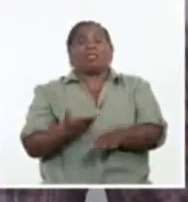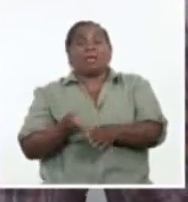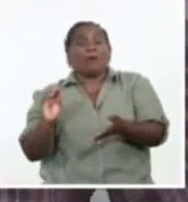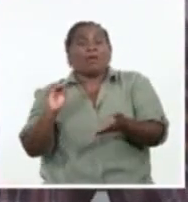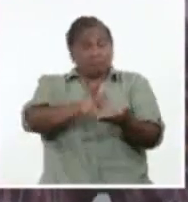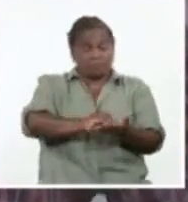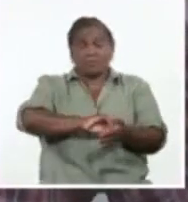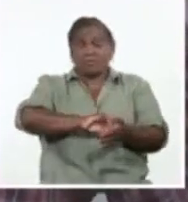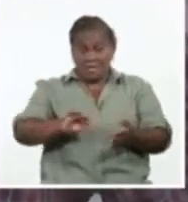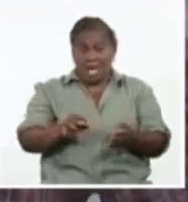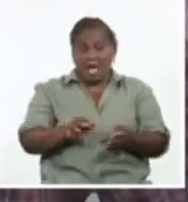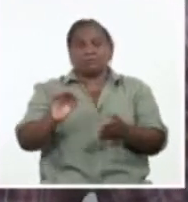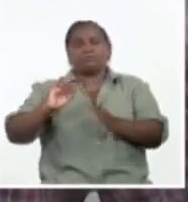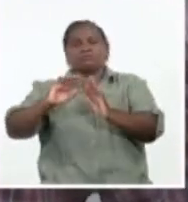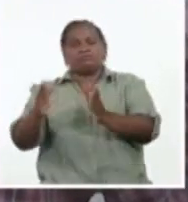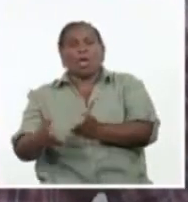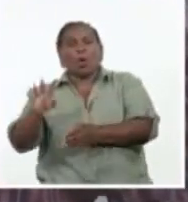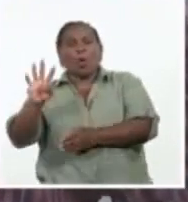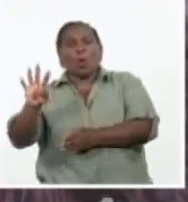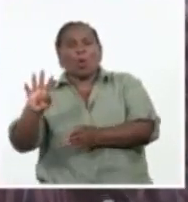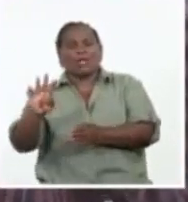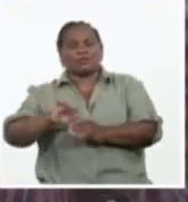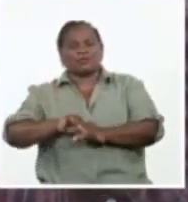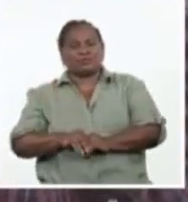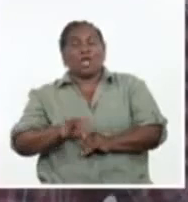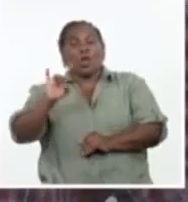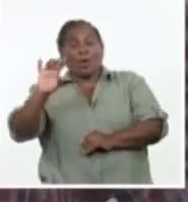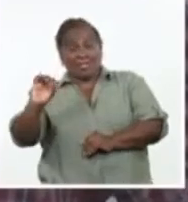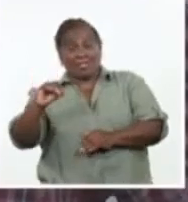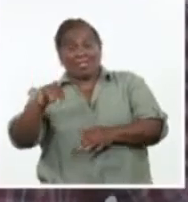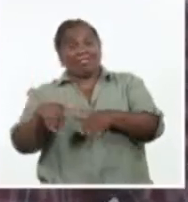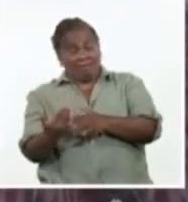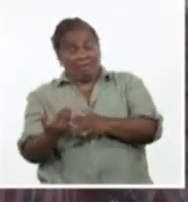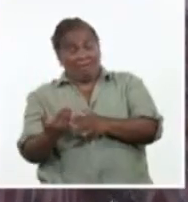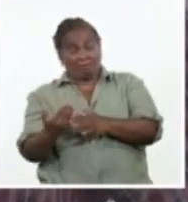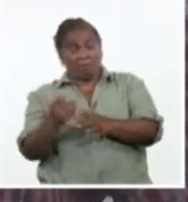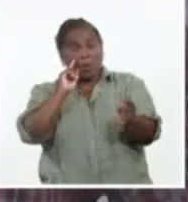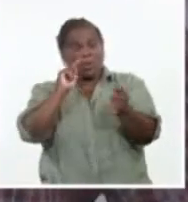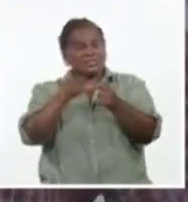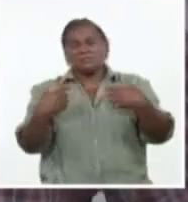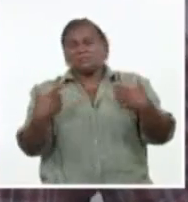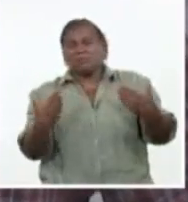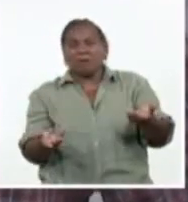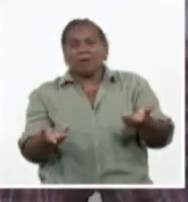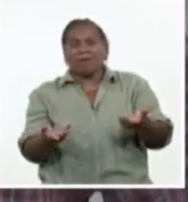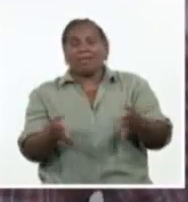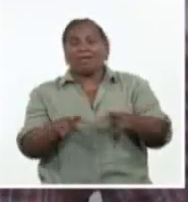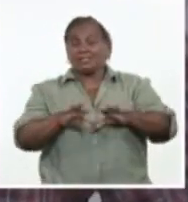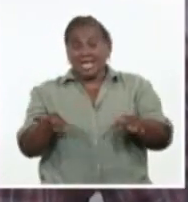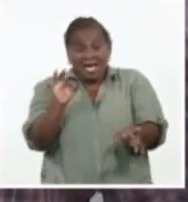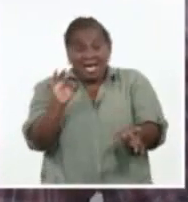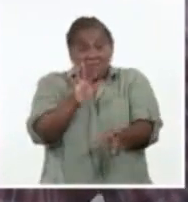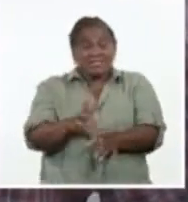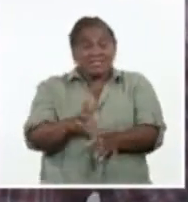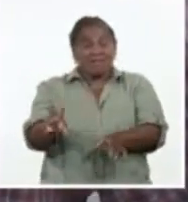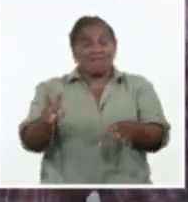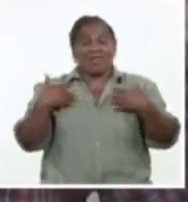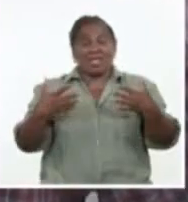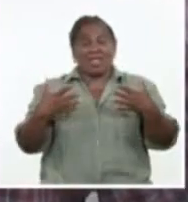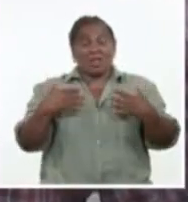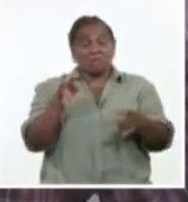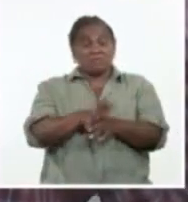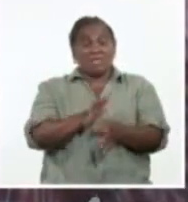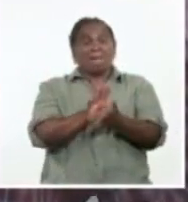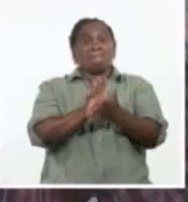unidad número 4, ya ese sí va a ser por más tiempo, por 90 días, y el objetivo es tener cuando empiece el verano para nosotros empieza en